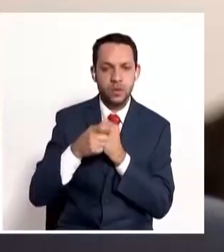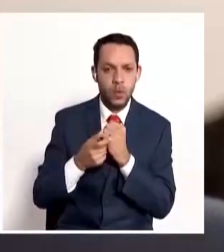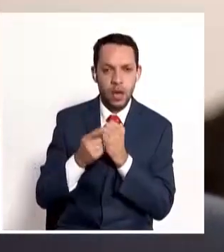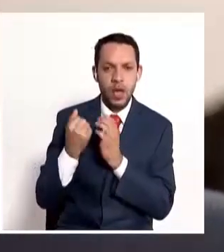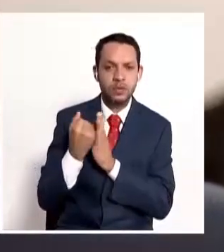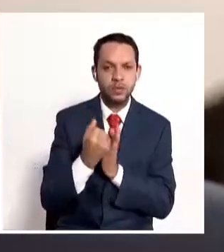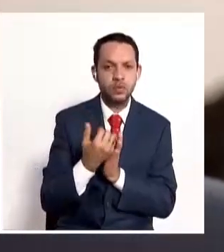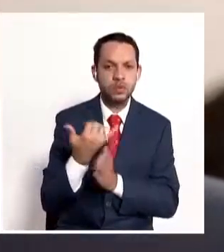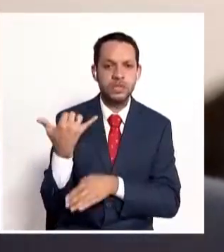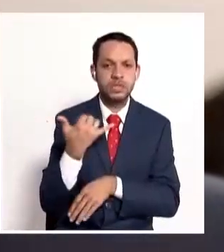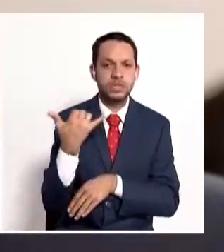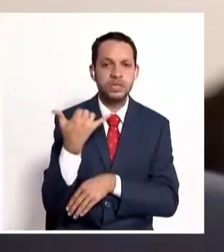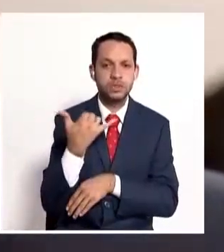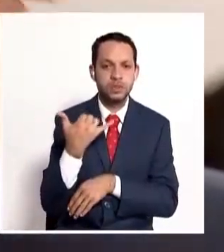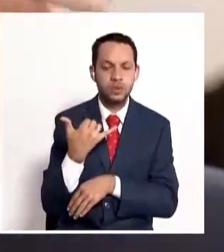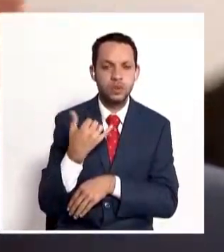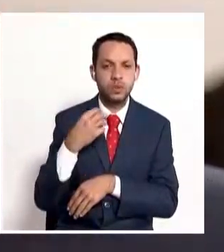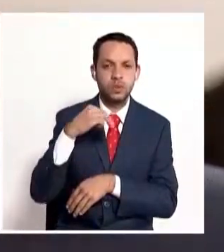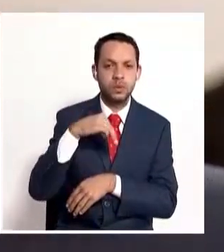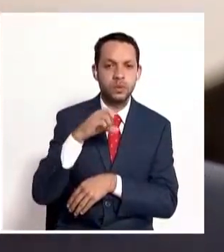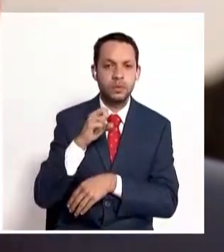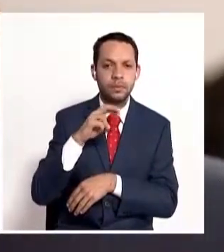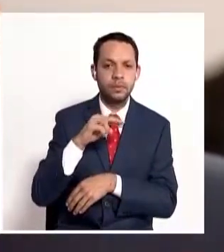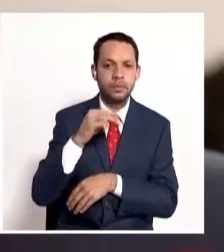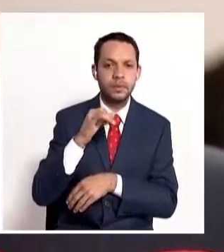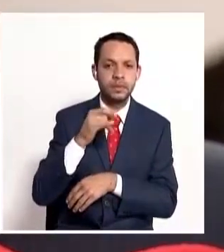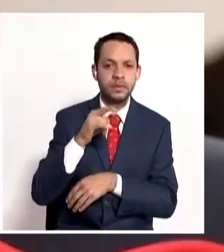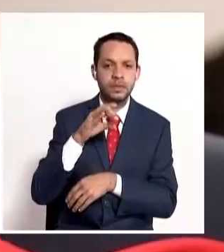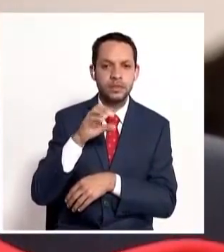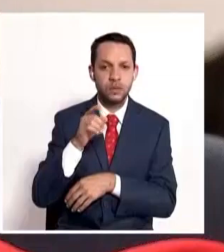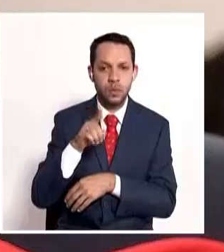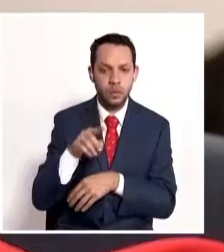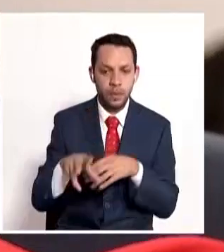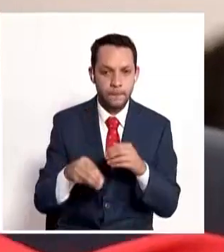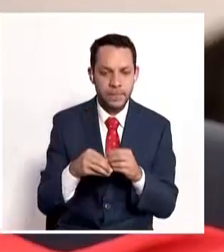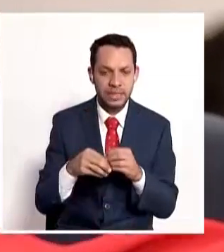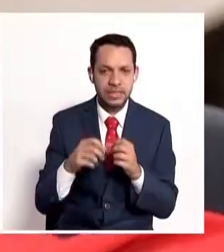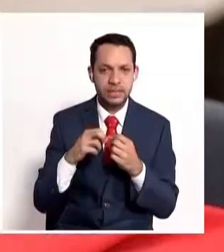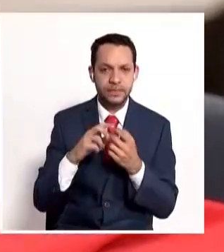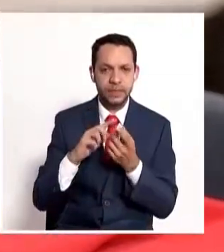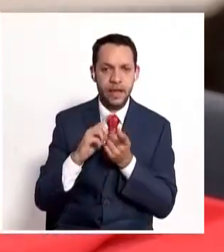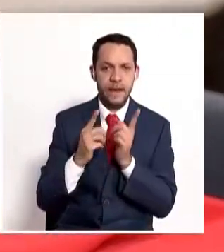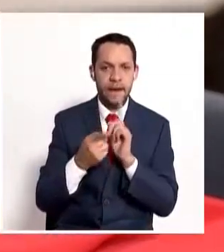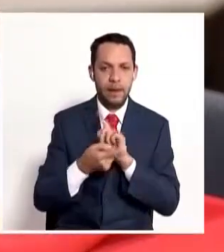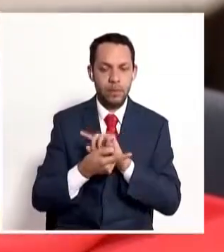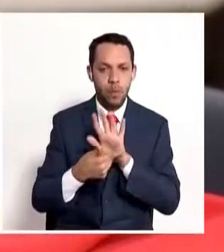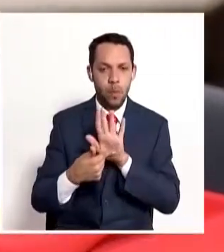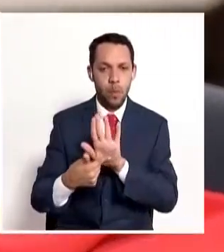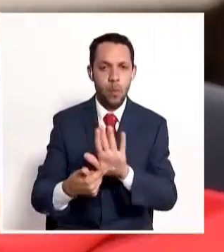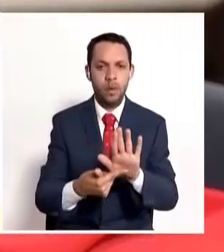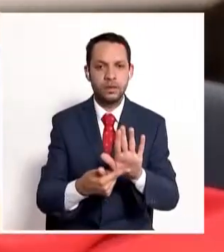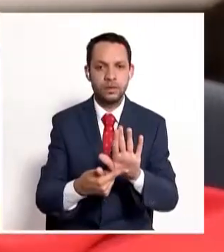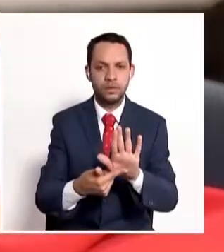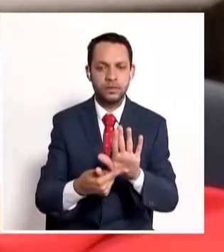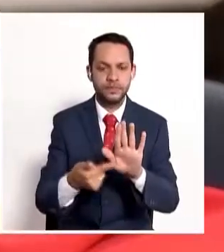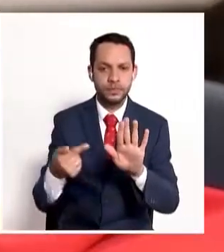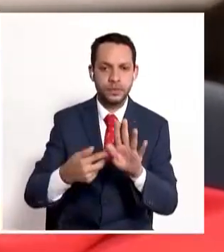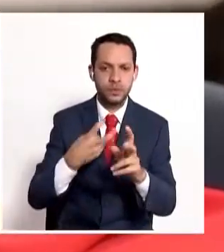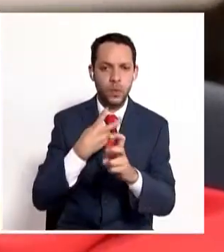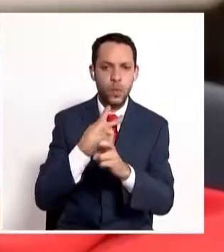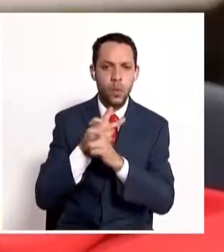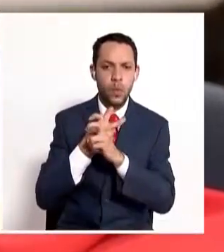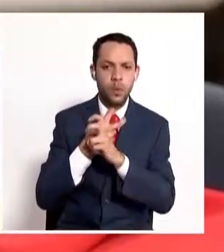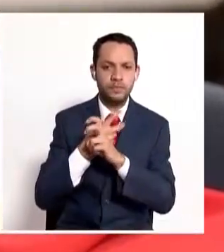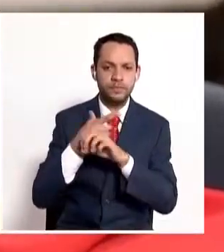azulito son los meniscos pero si yo quiero acá veo que esta parte del hueso debe estar